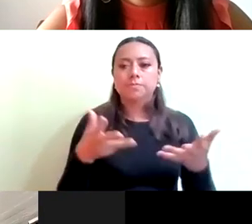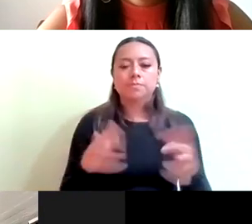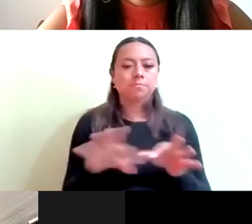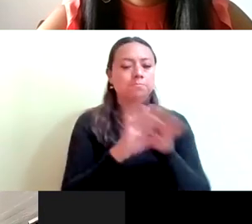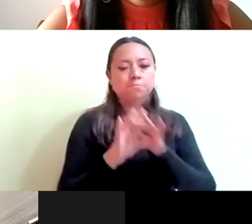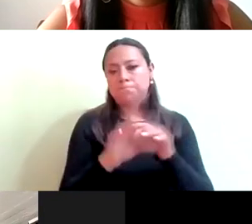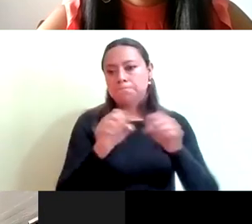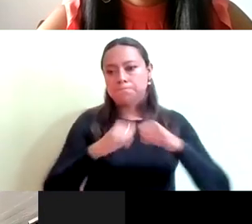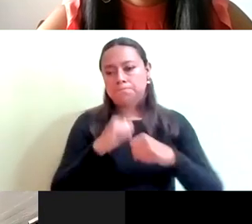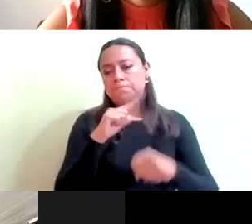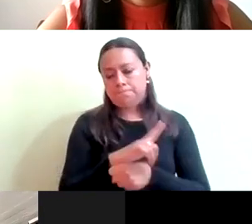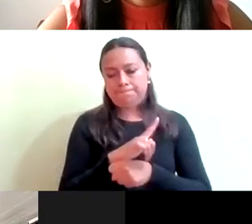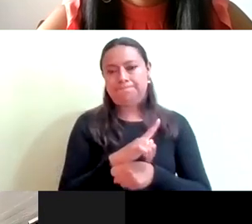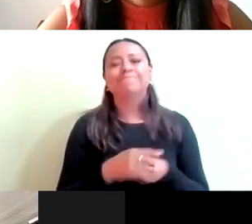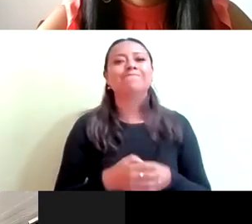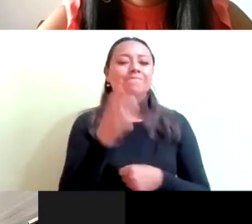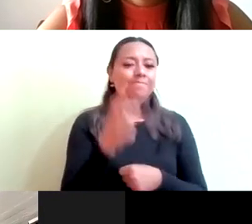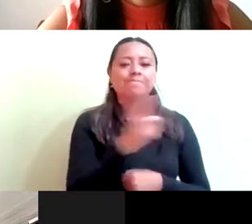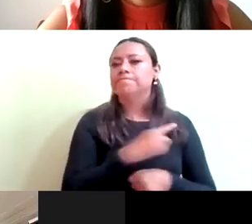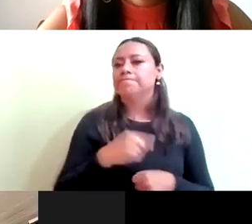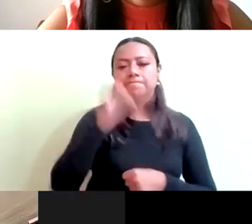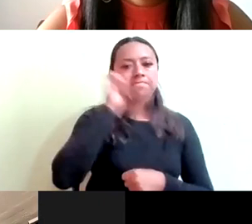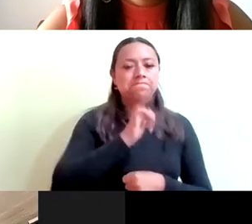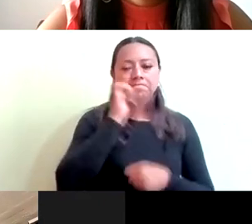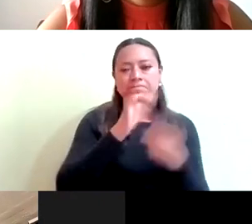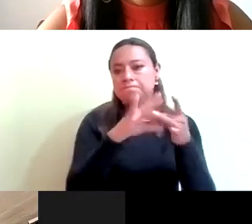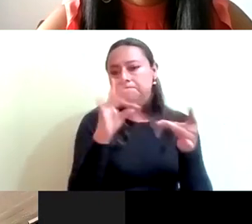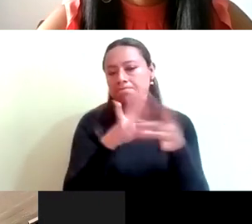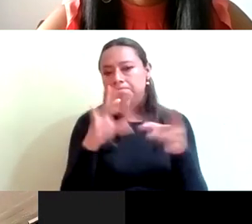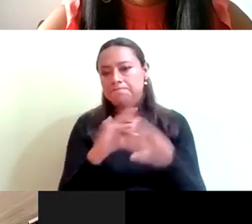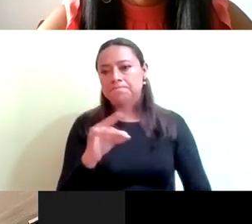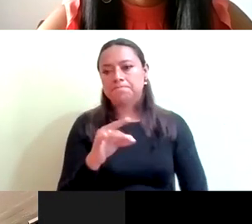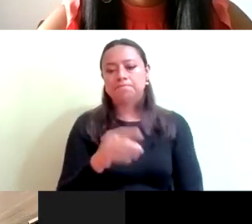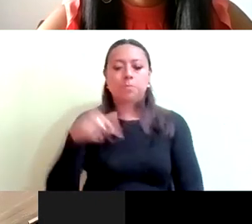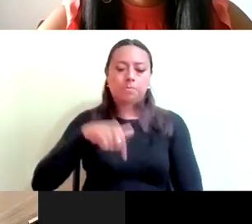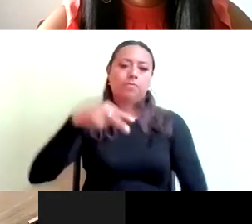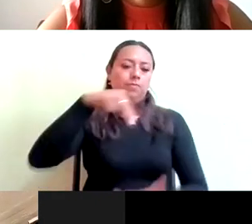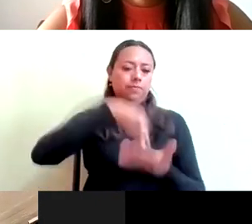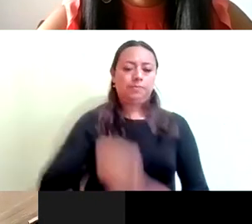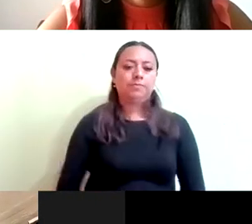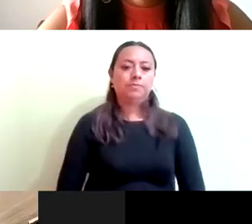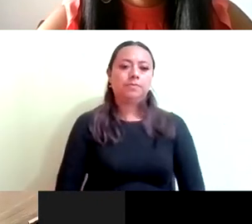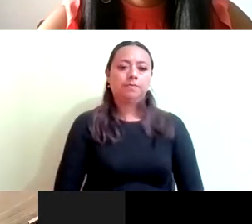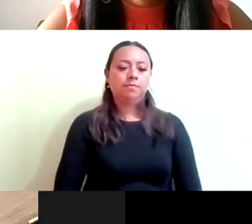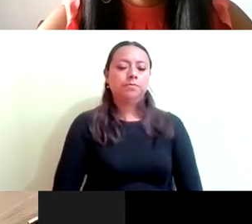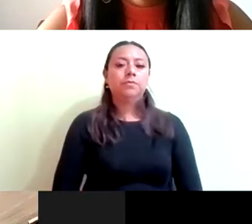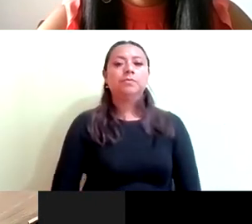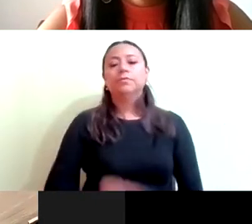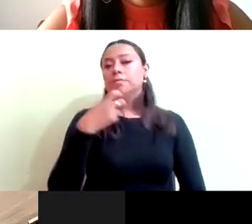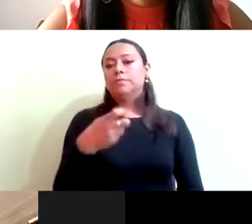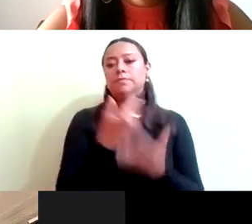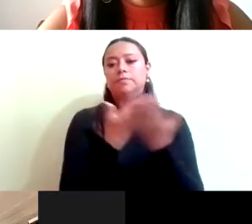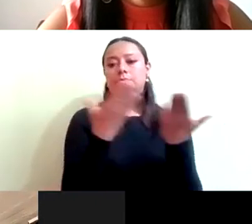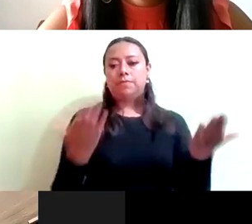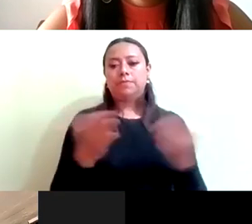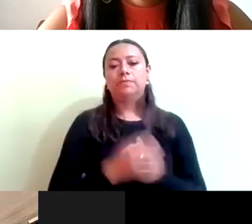que nosotros siempre hemos estado mencionando en la tribuna. En ese sentido, el